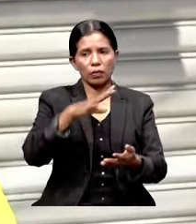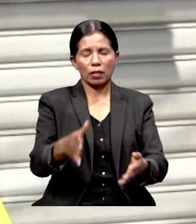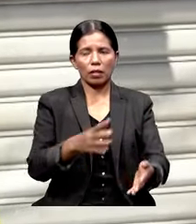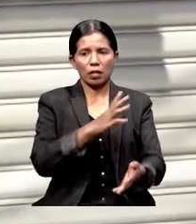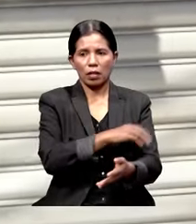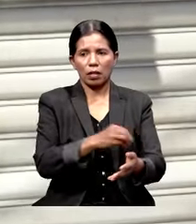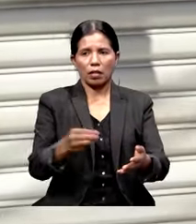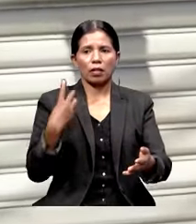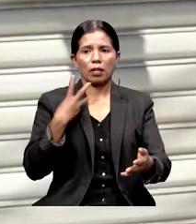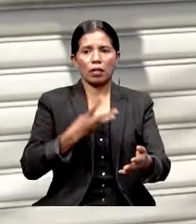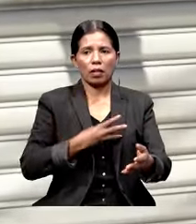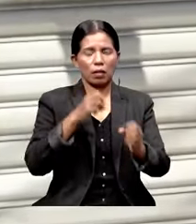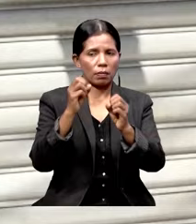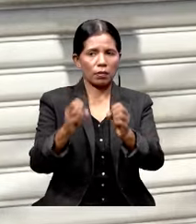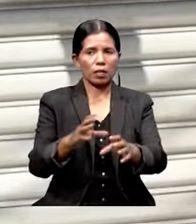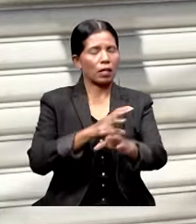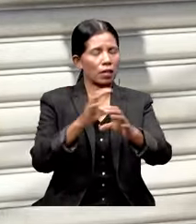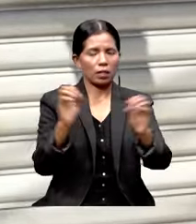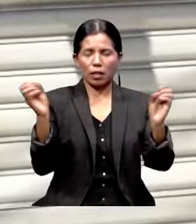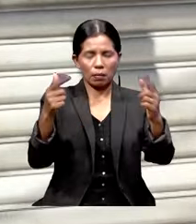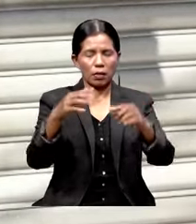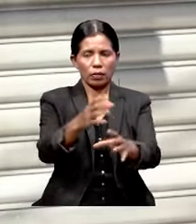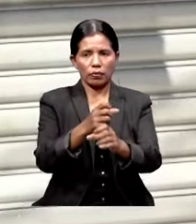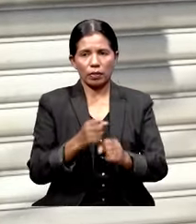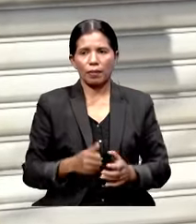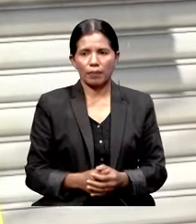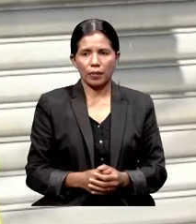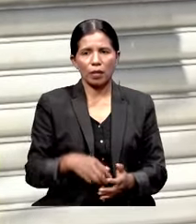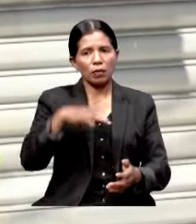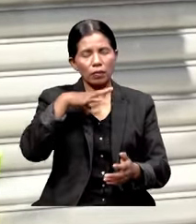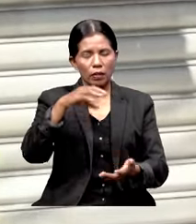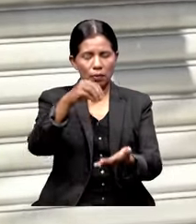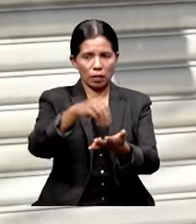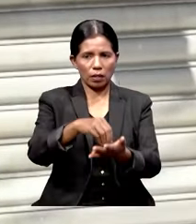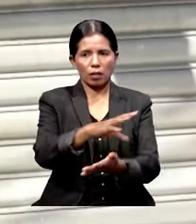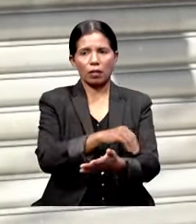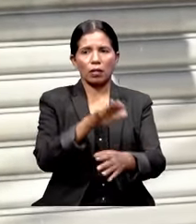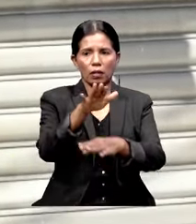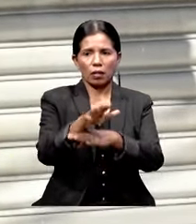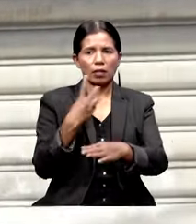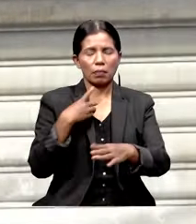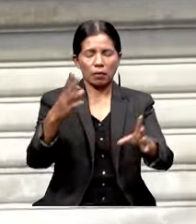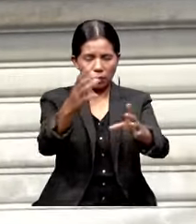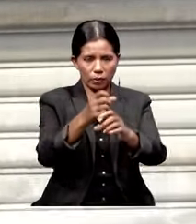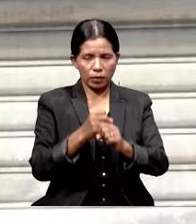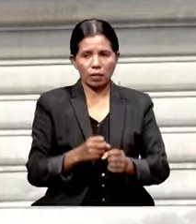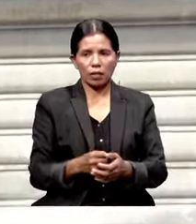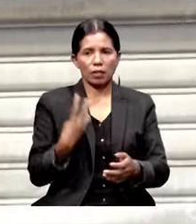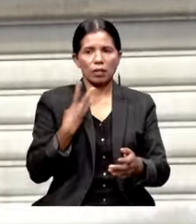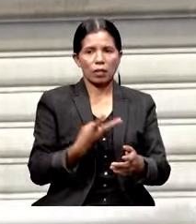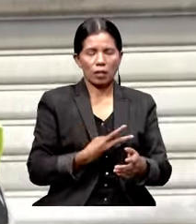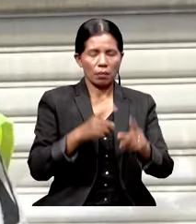malah koran mus anjus be kereta kereta lamai. Be swear na am tahu kene te, lorai te mai angirau kali. Talamai ami kene